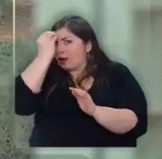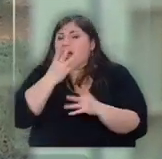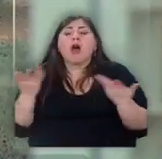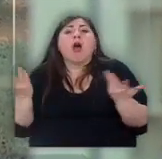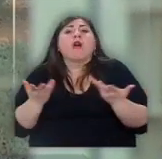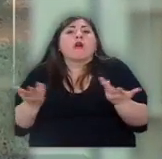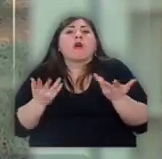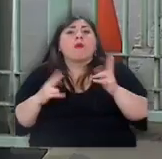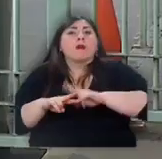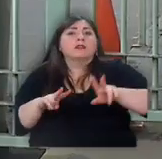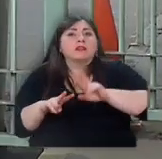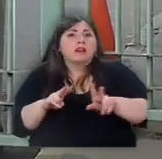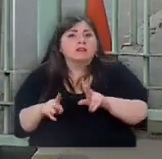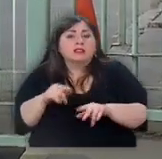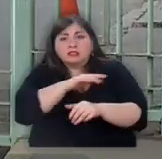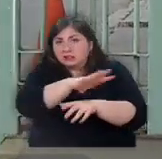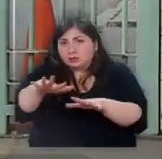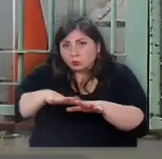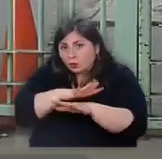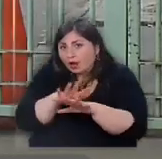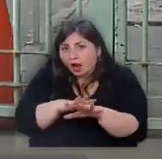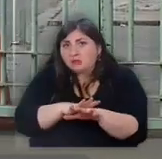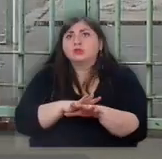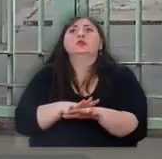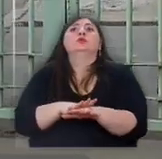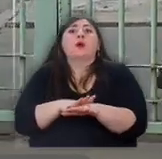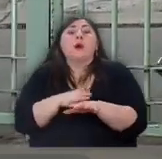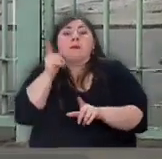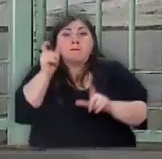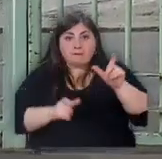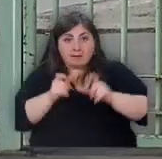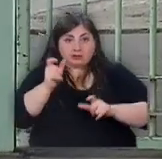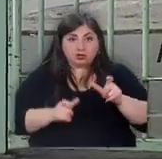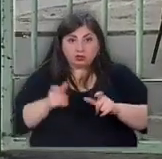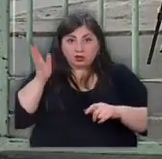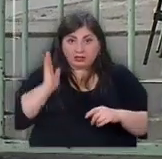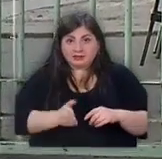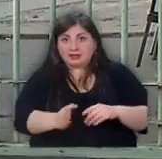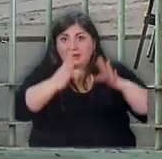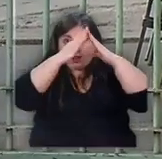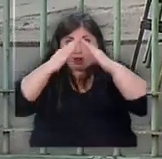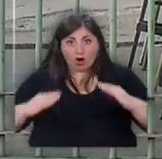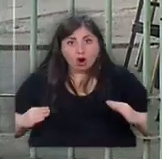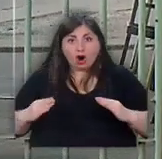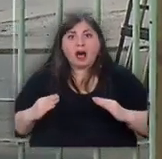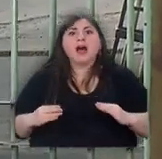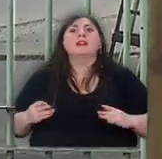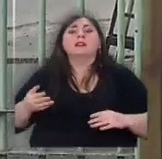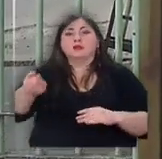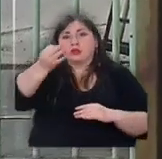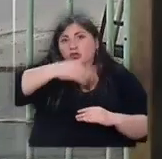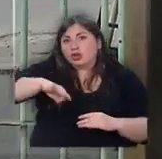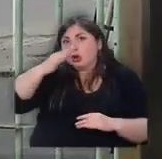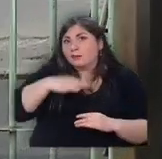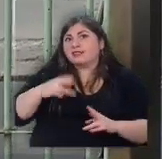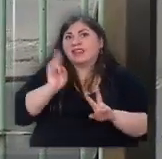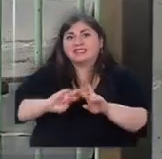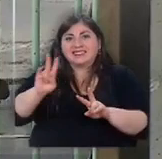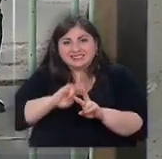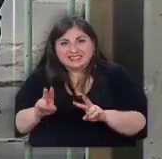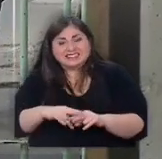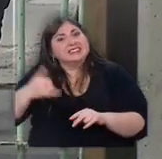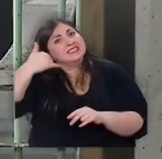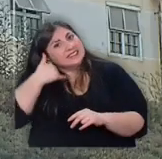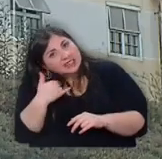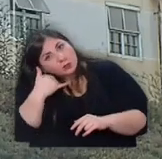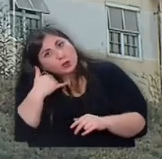cómo se iba a monitorear esta situación para que los internos se mantuvieran en sus hogares, y nos comentaron que se hará a través de